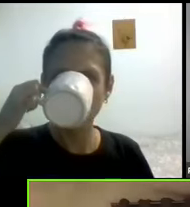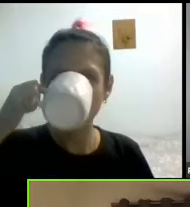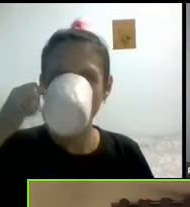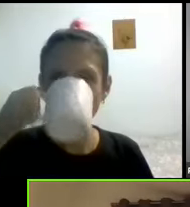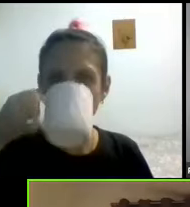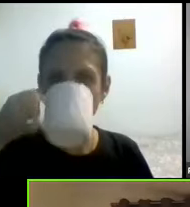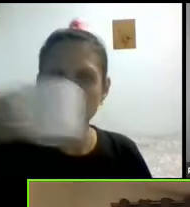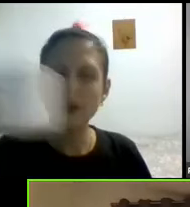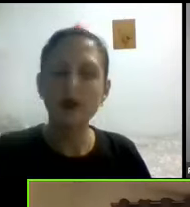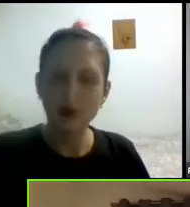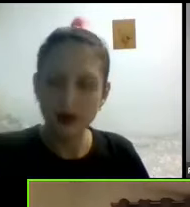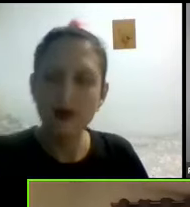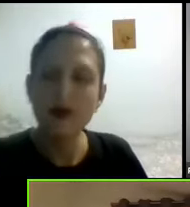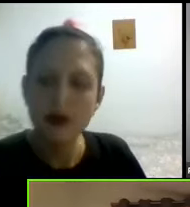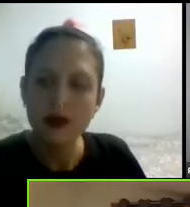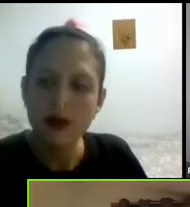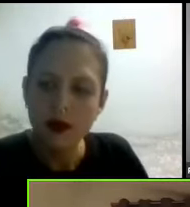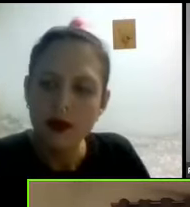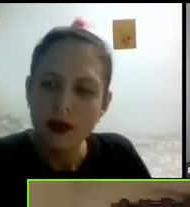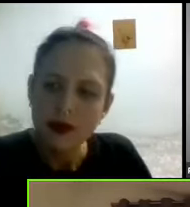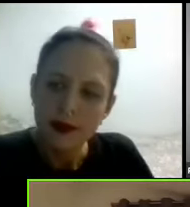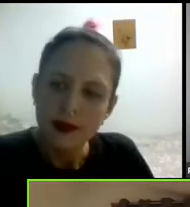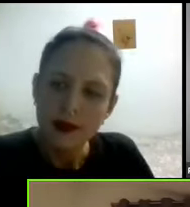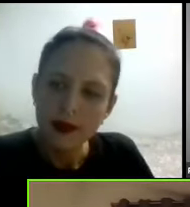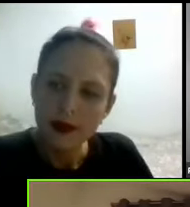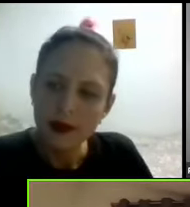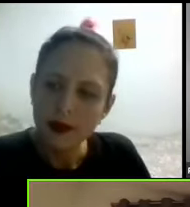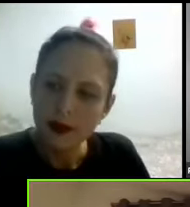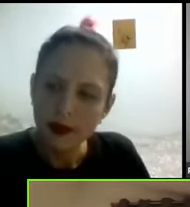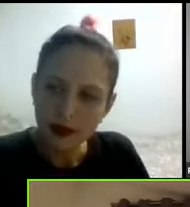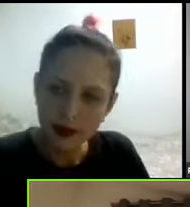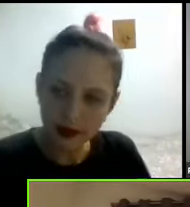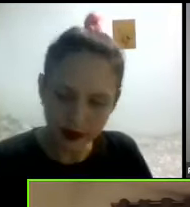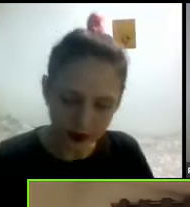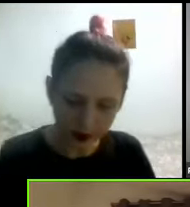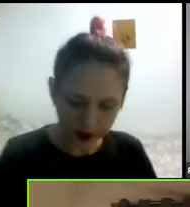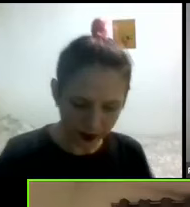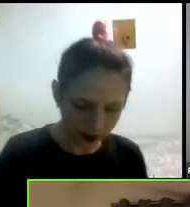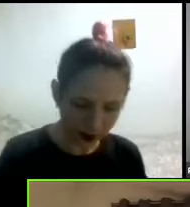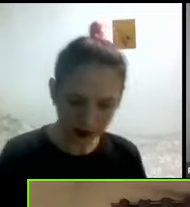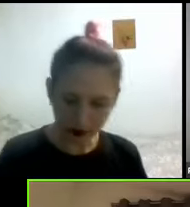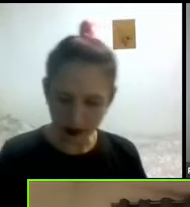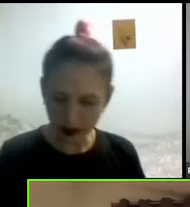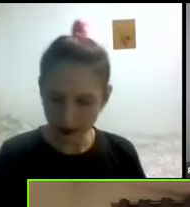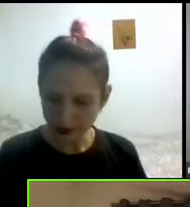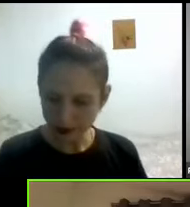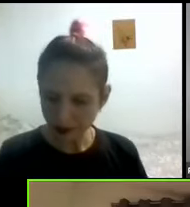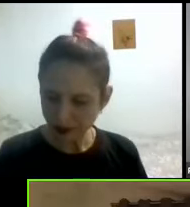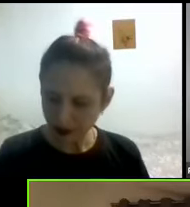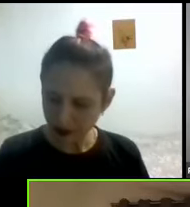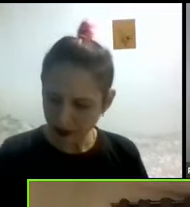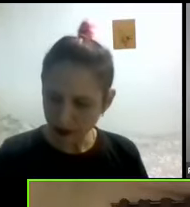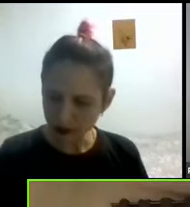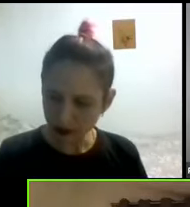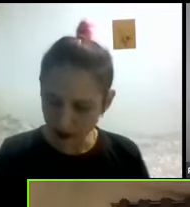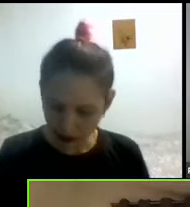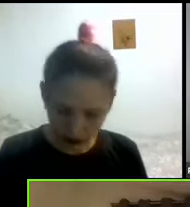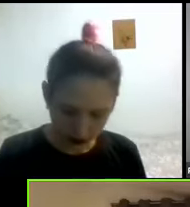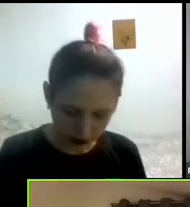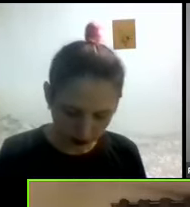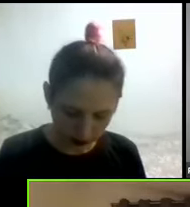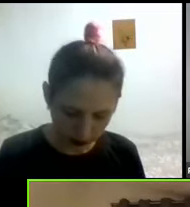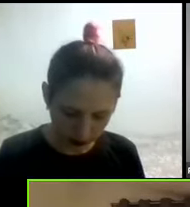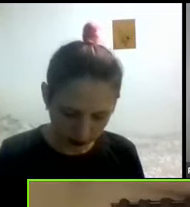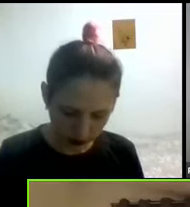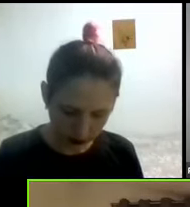importante en sus primeros años de vida a partir de aquí se empieza a mostrar otros